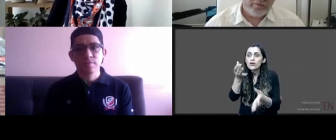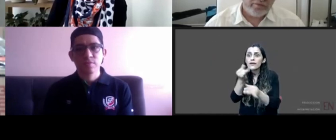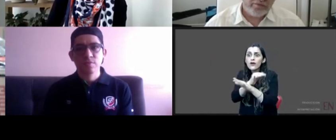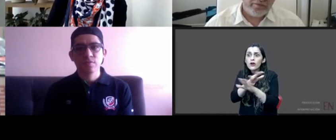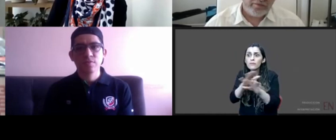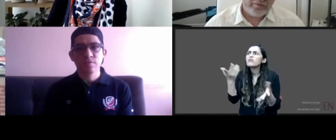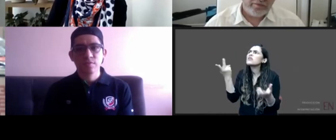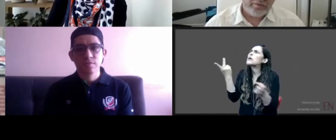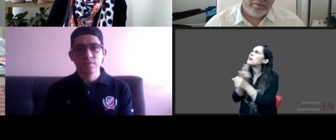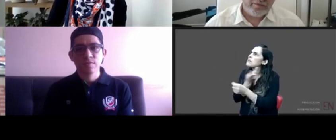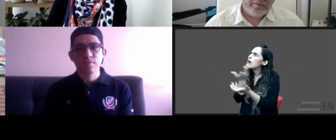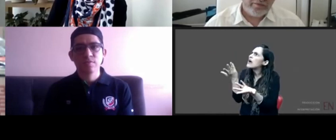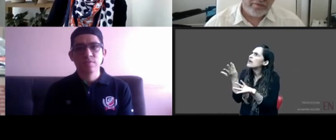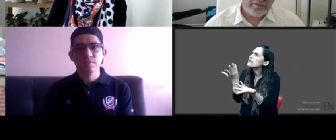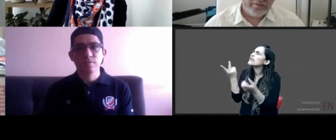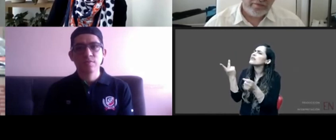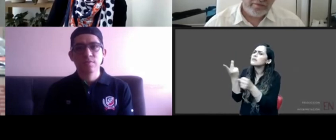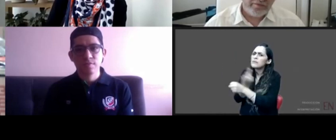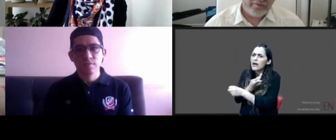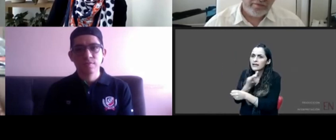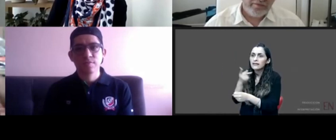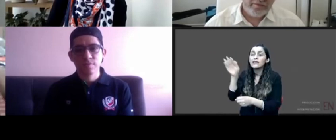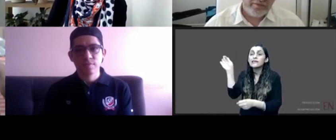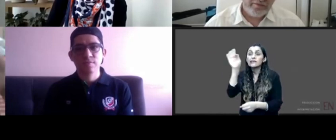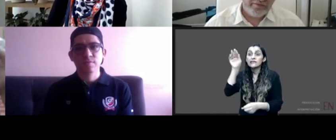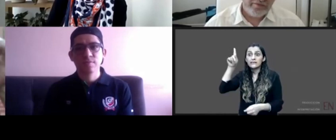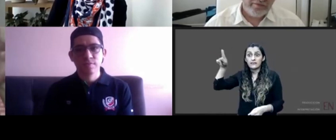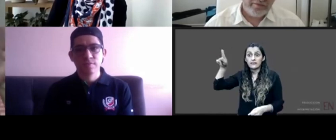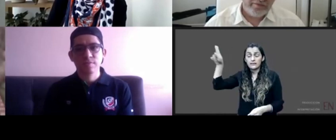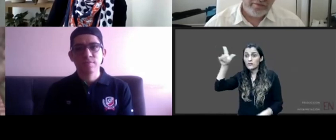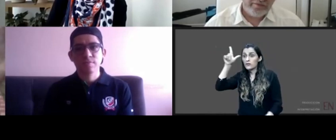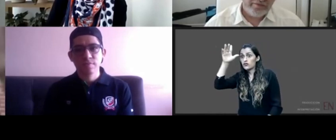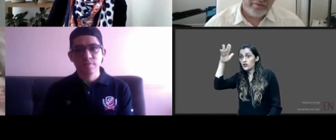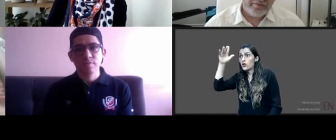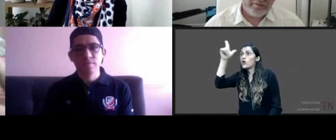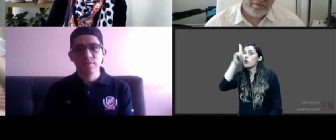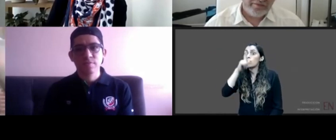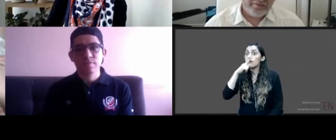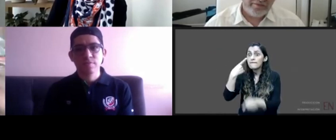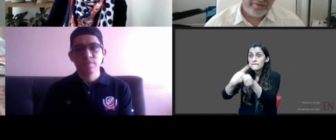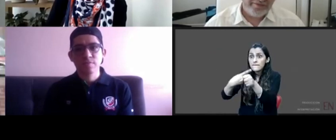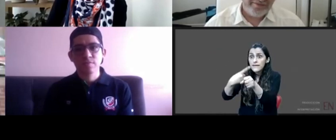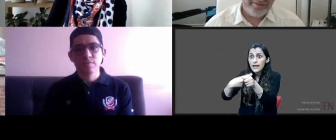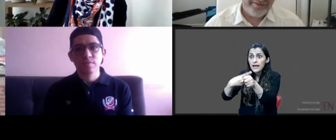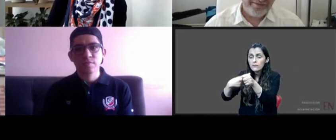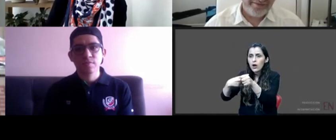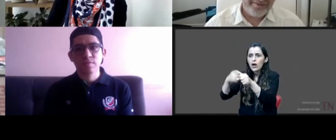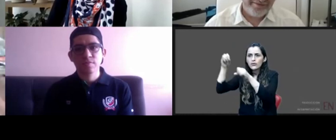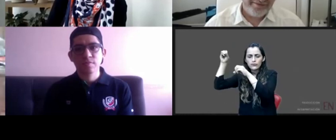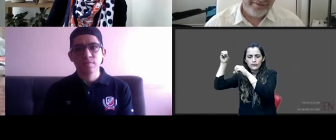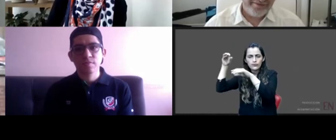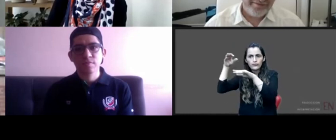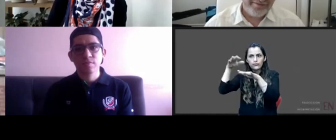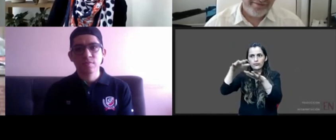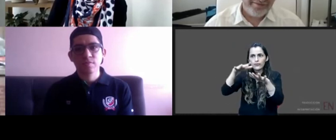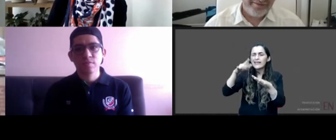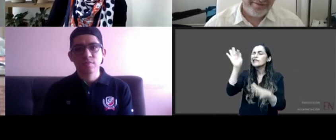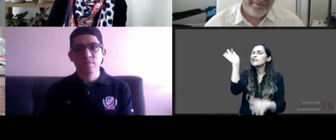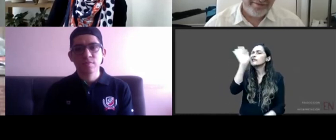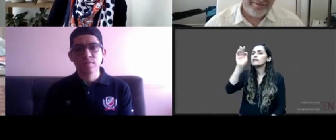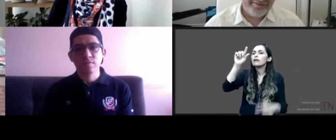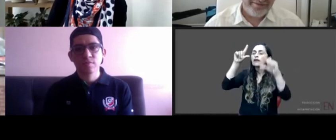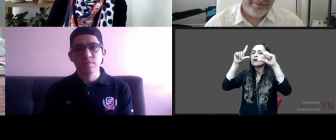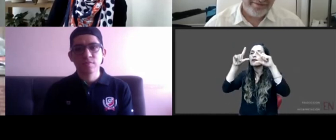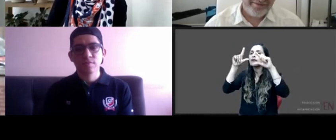qué es lo que tienen. Si ellos están enfermos, nos llevan una aureola, o la luna se encuentra muy, muy